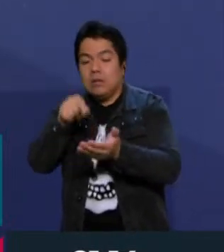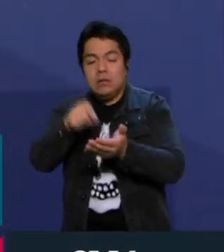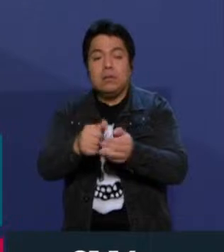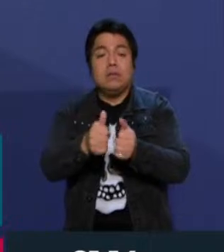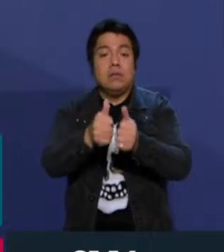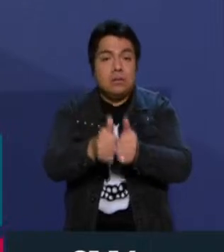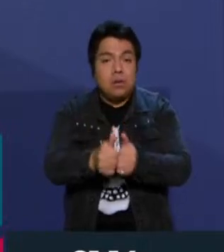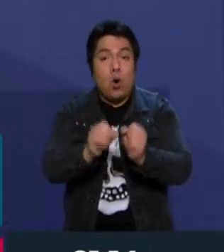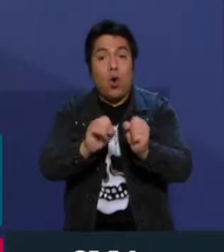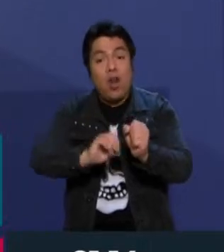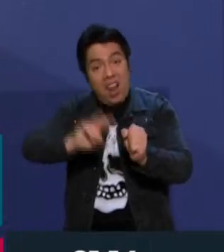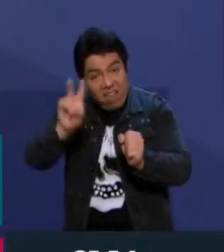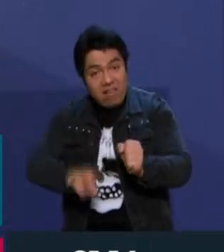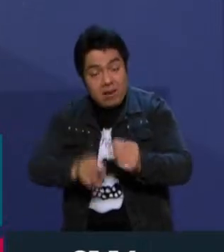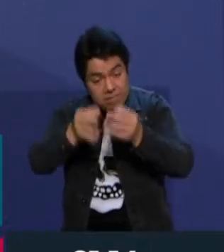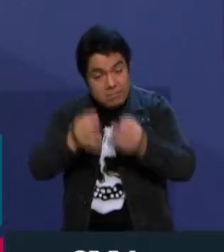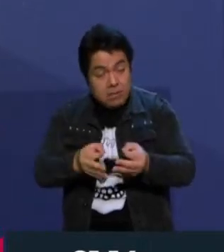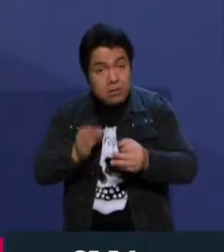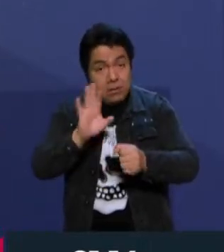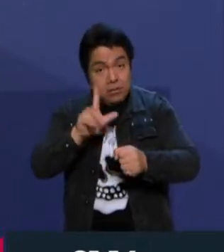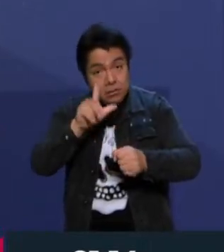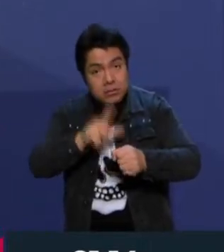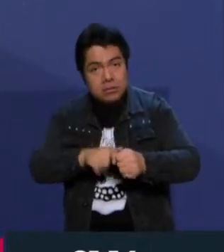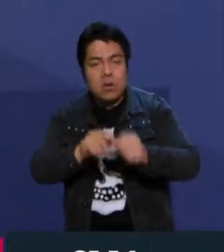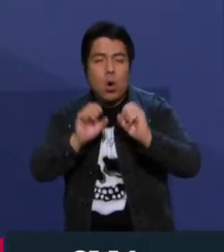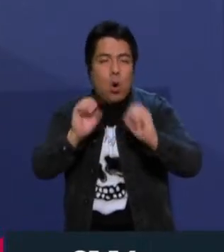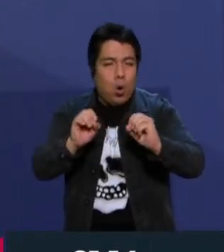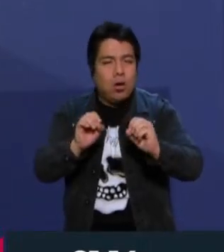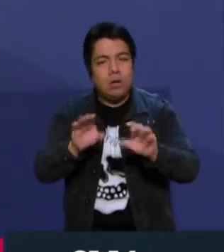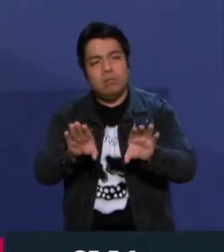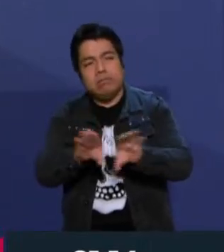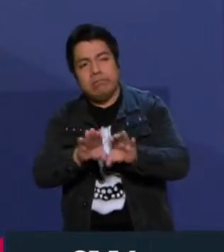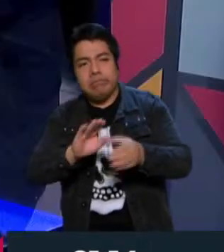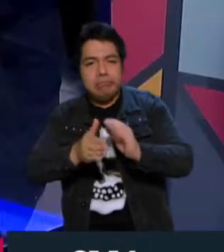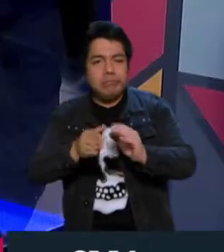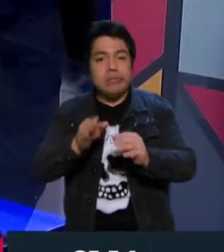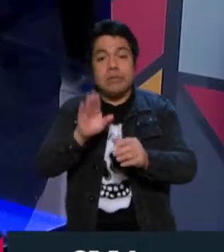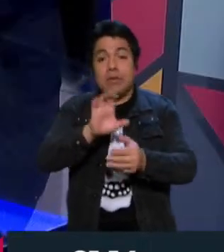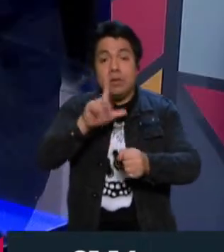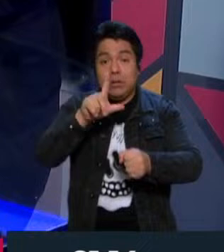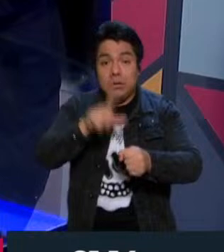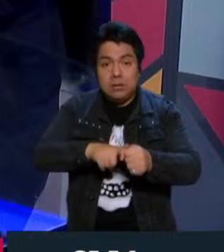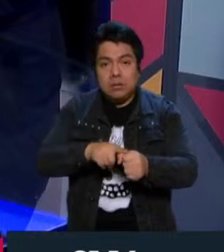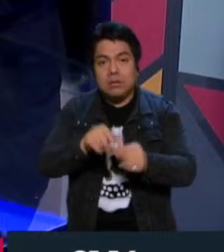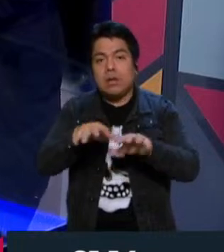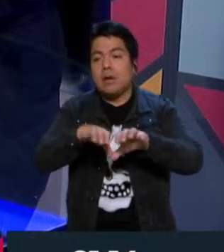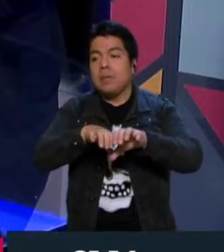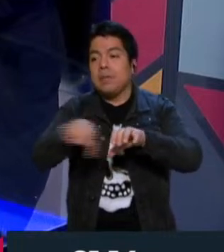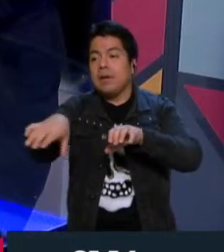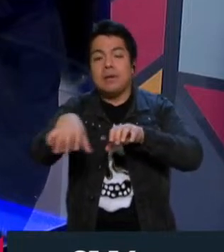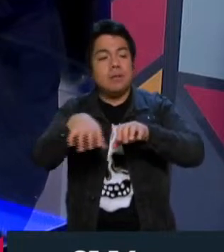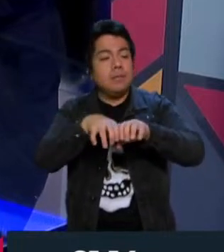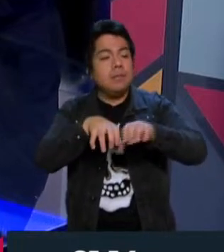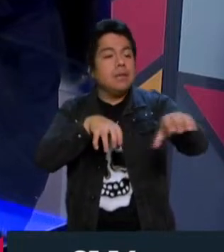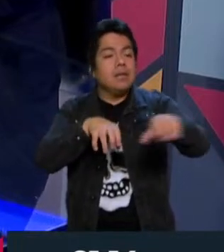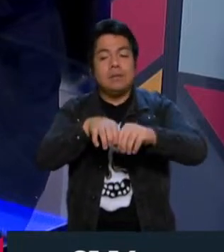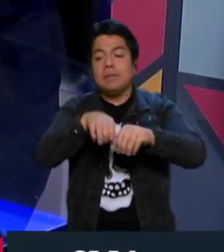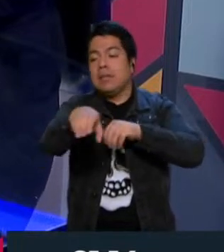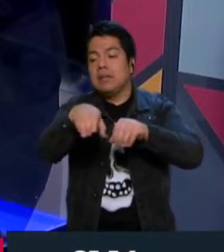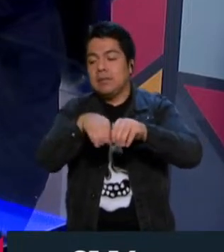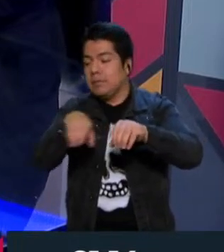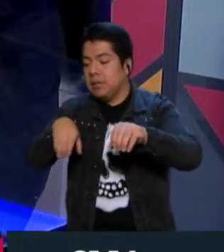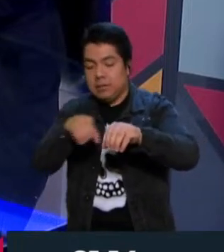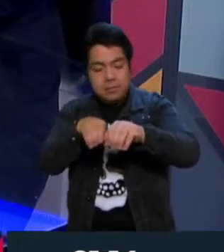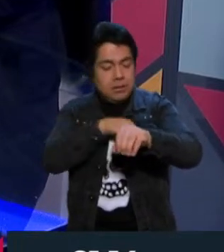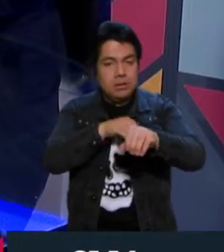verdad absoluta o lo que es cultura o lo que debe considerarse como cultura está en algún lado y entonces hay que repartirlo para los demás. En realidad lo que hay que